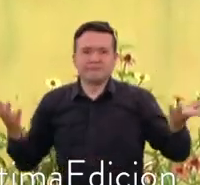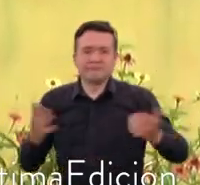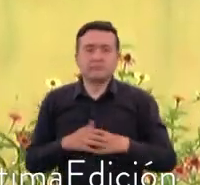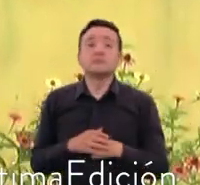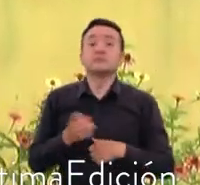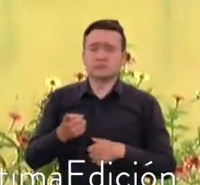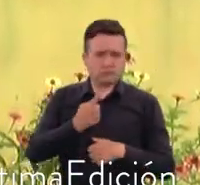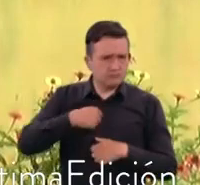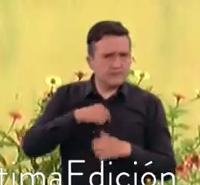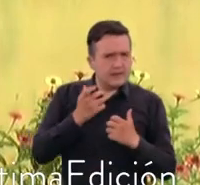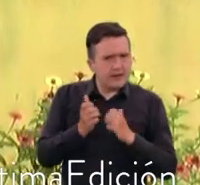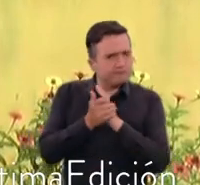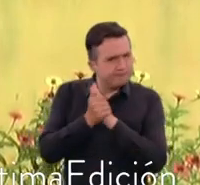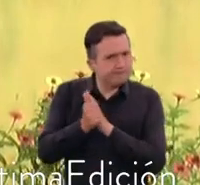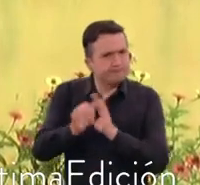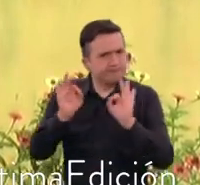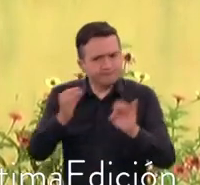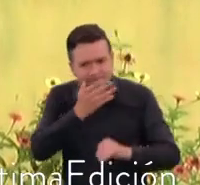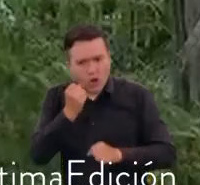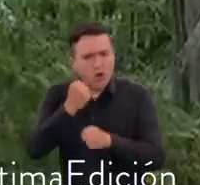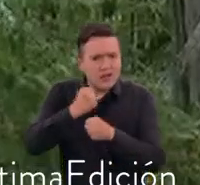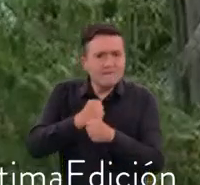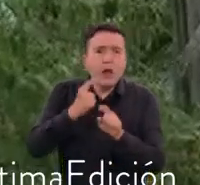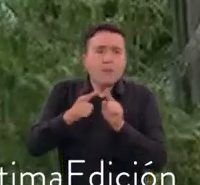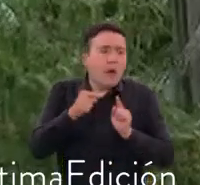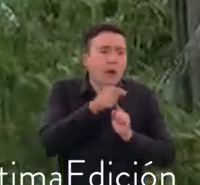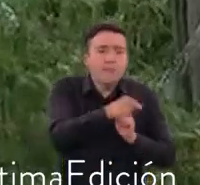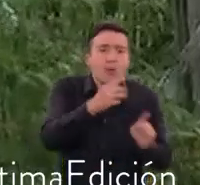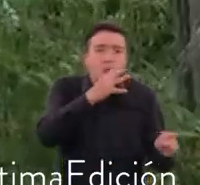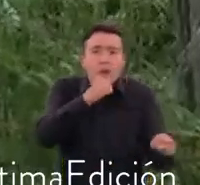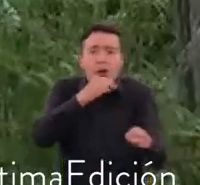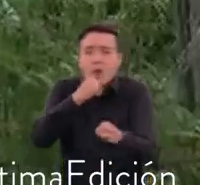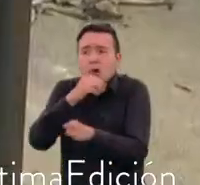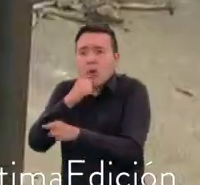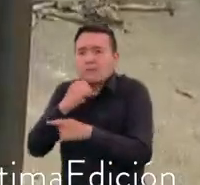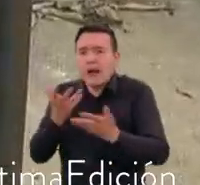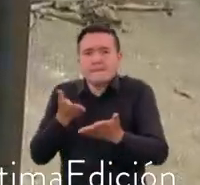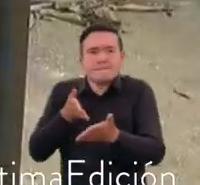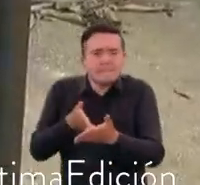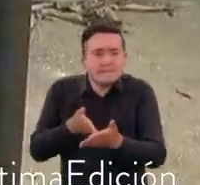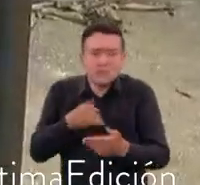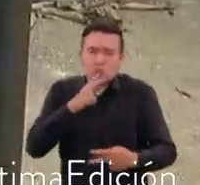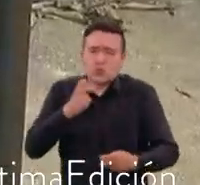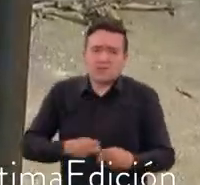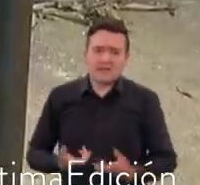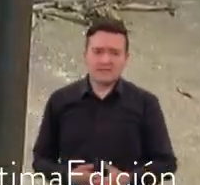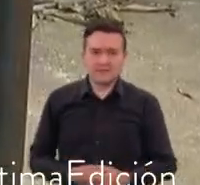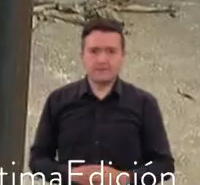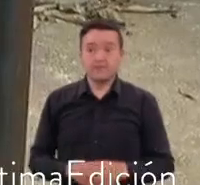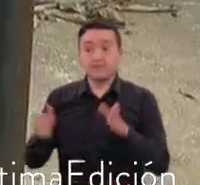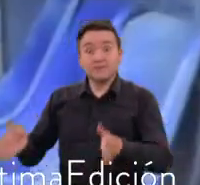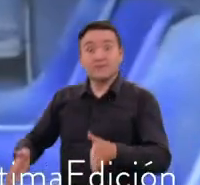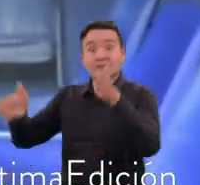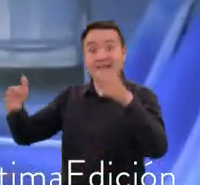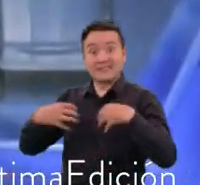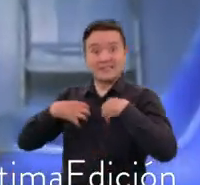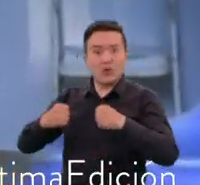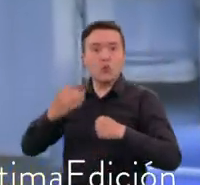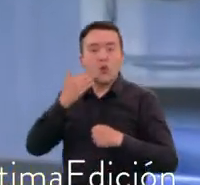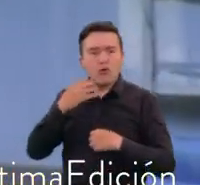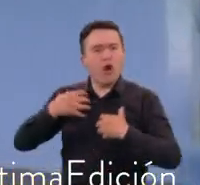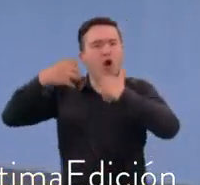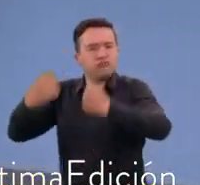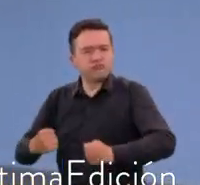de nosotros pero son cosas que nos ha tranca y es muy difícil el puesto de salud fundado en marzo del 2005